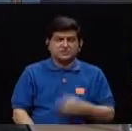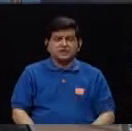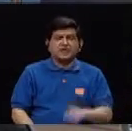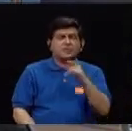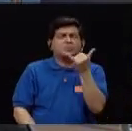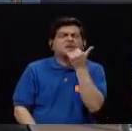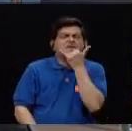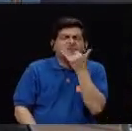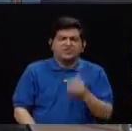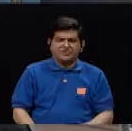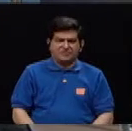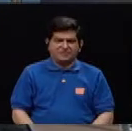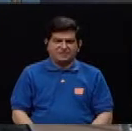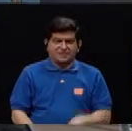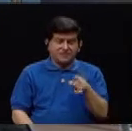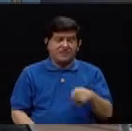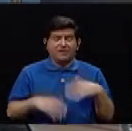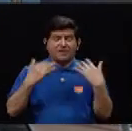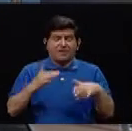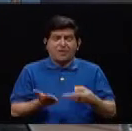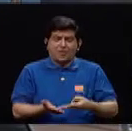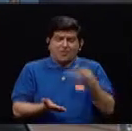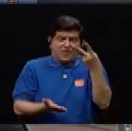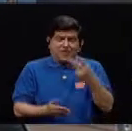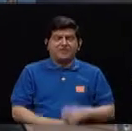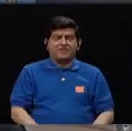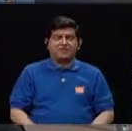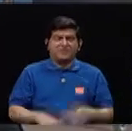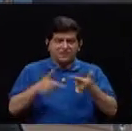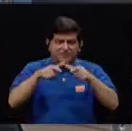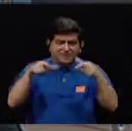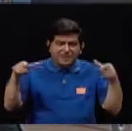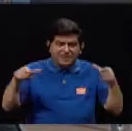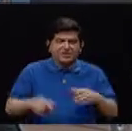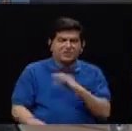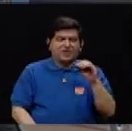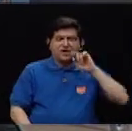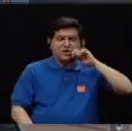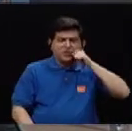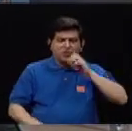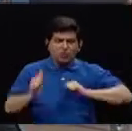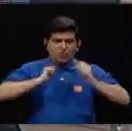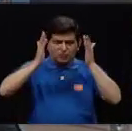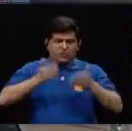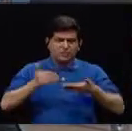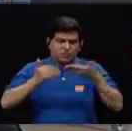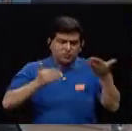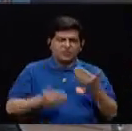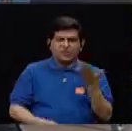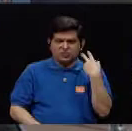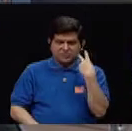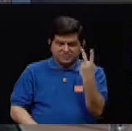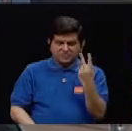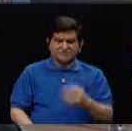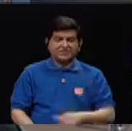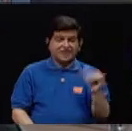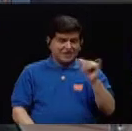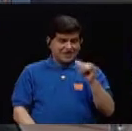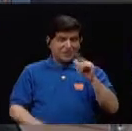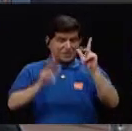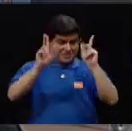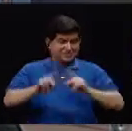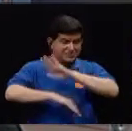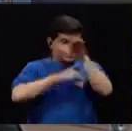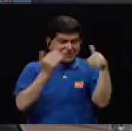furcio, y era tan, tan rico ver ese lenguaje y esos códigos de actores de cosas audiovisuales que somos los